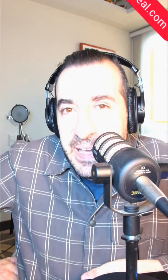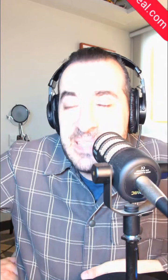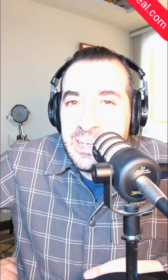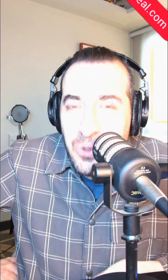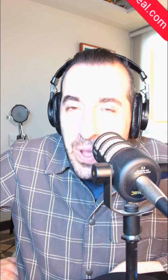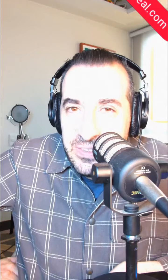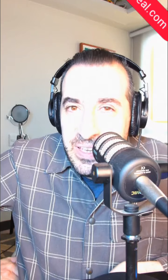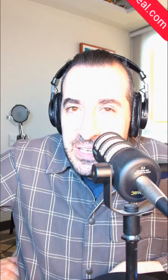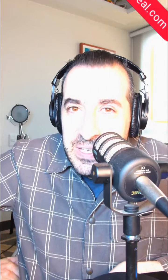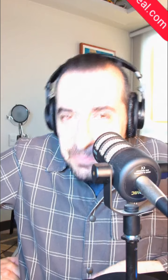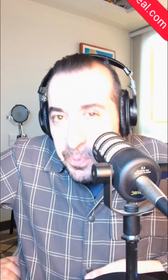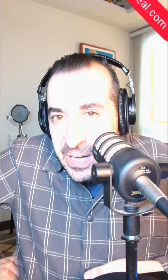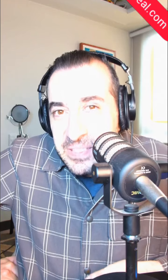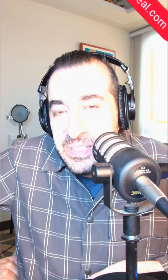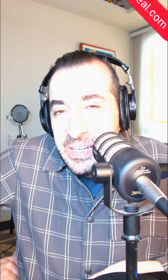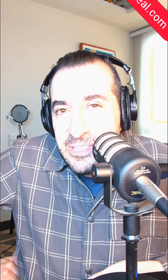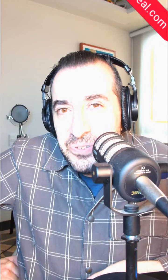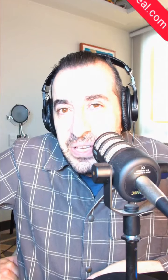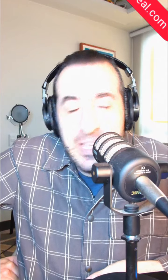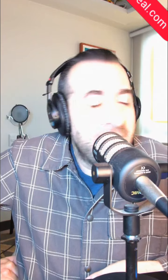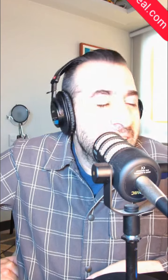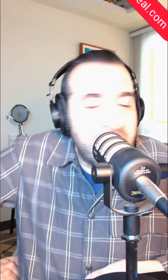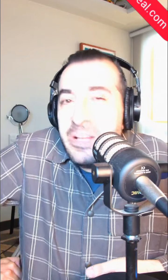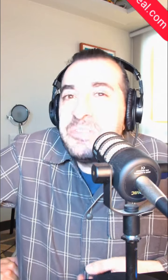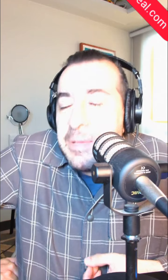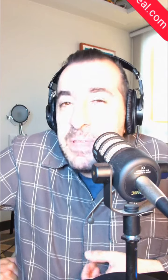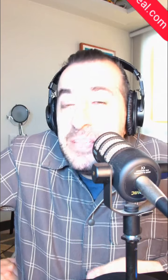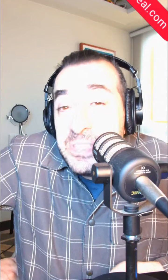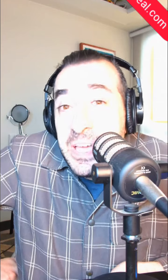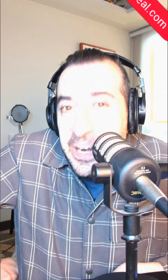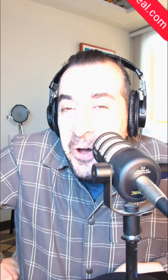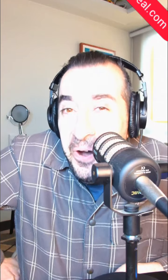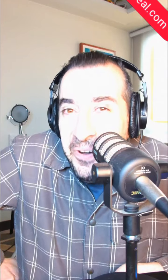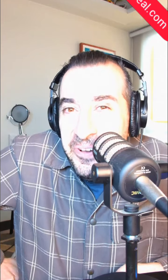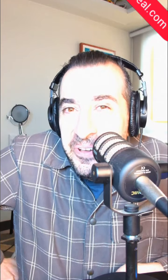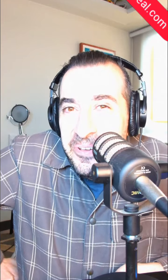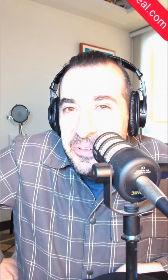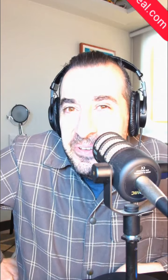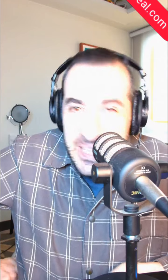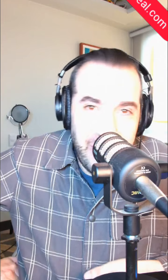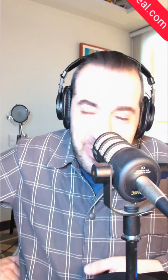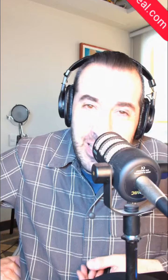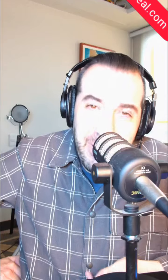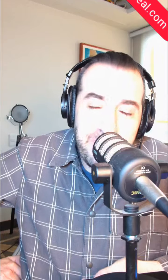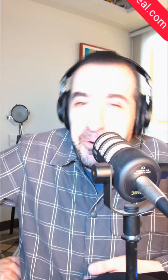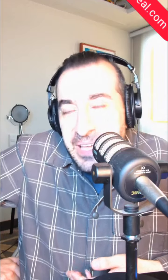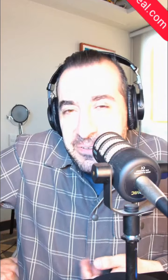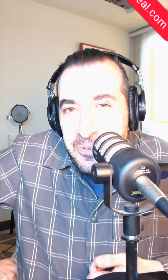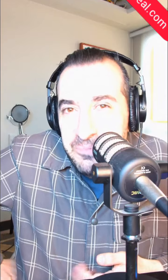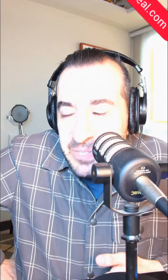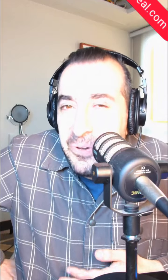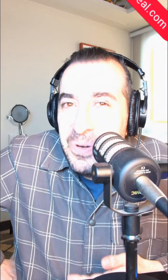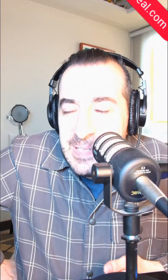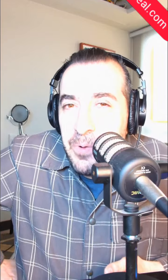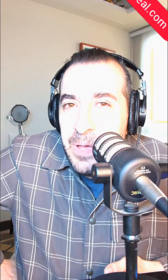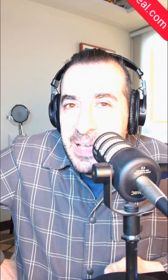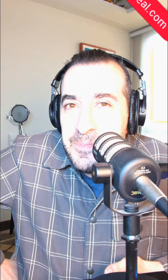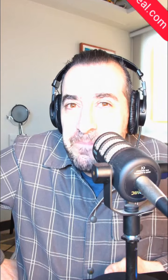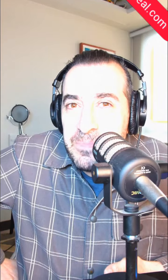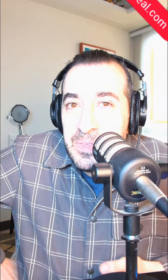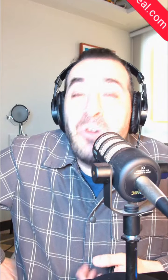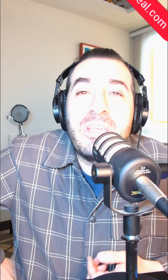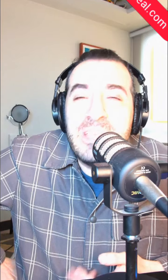para que se recuente, por la sencilla razón de que quien lo está pidiendo es quien ganó. Y además, porque según las